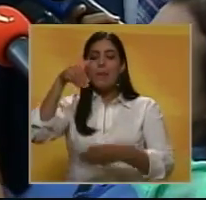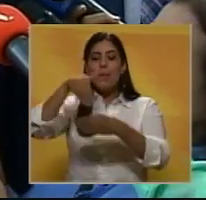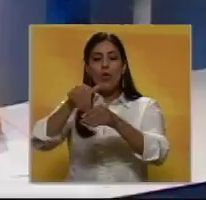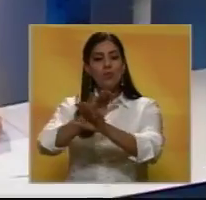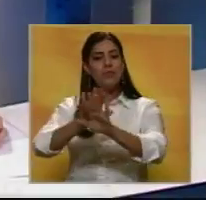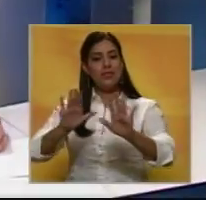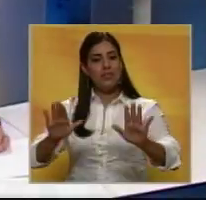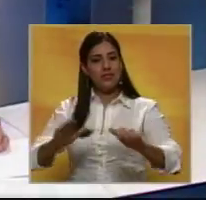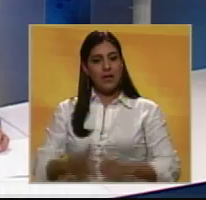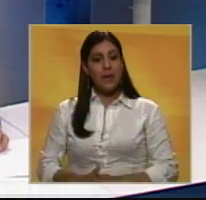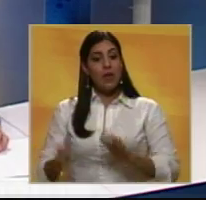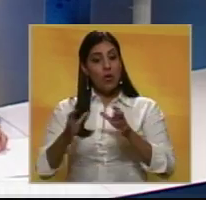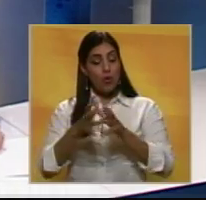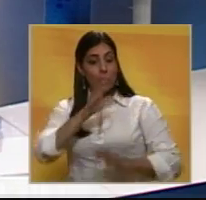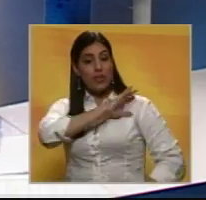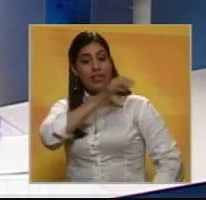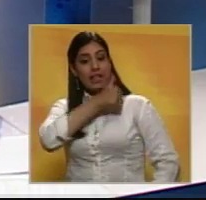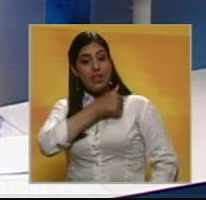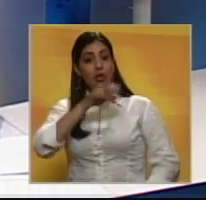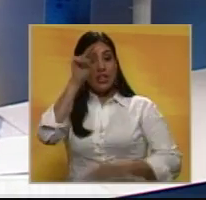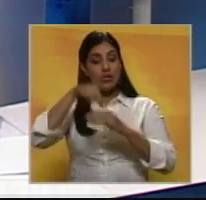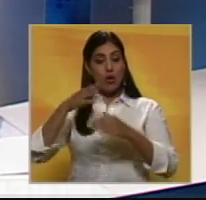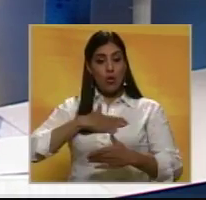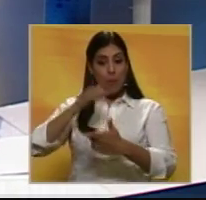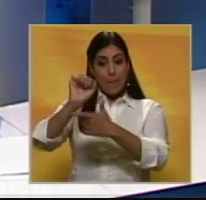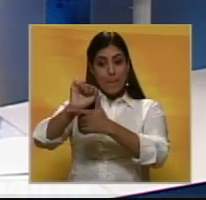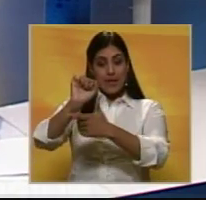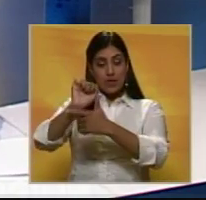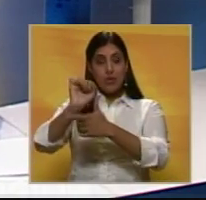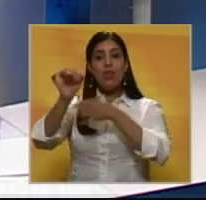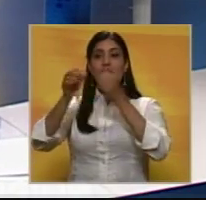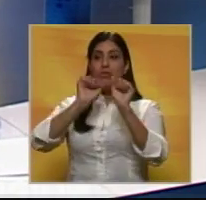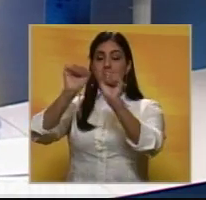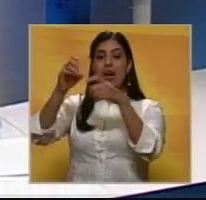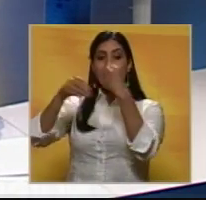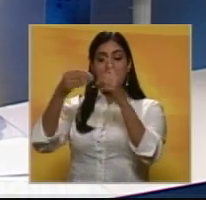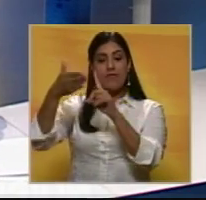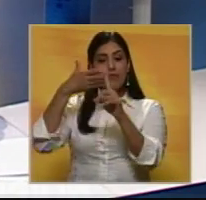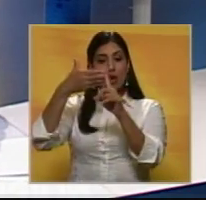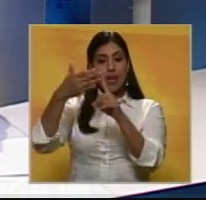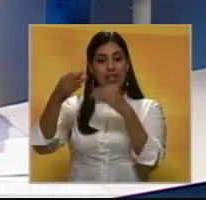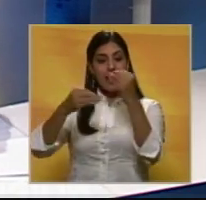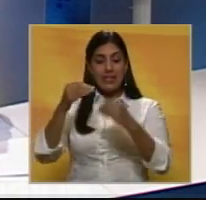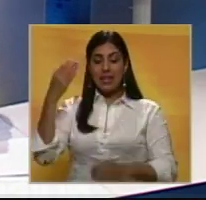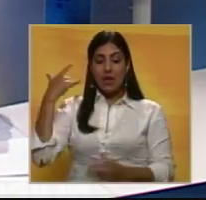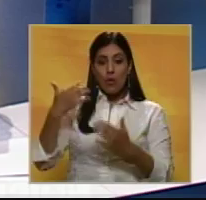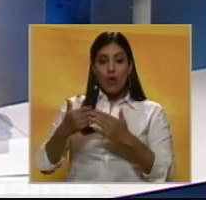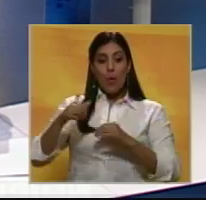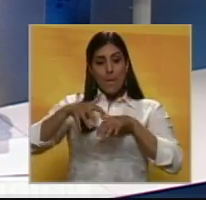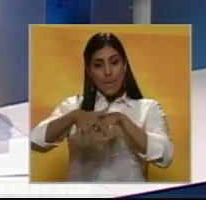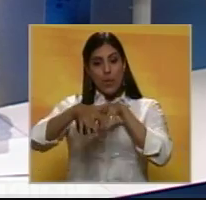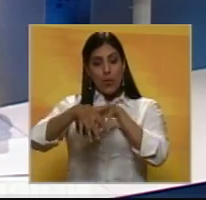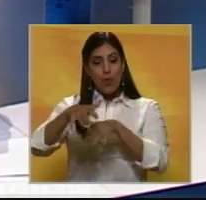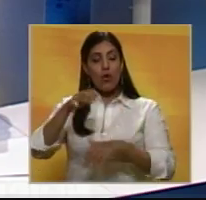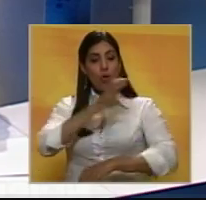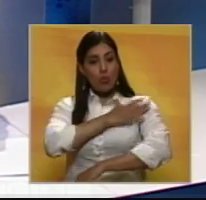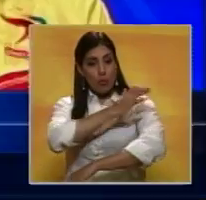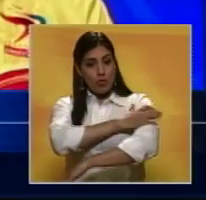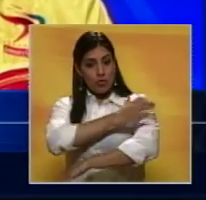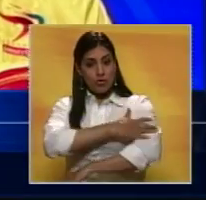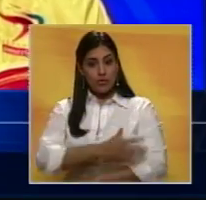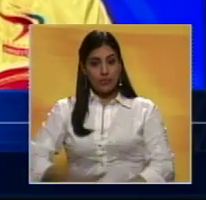electoral. El dirigente nacional del PSV, Daniel Aponte, repudió los hechos violentos que han ocurrido durante las movilizaciones de